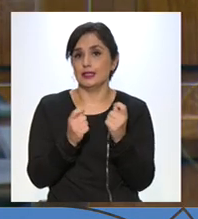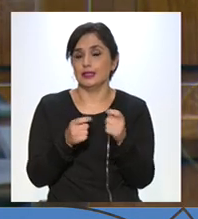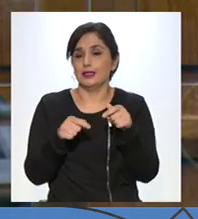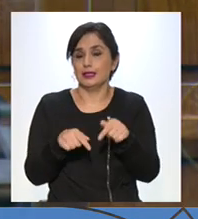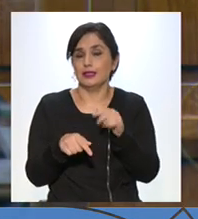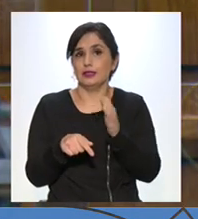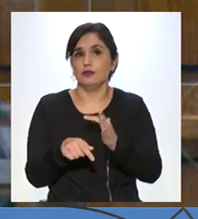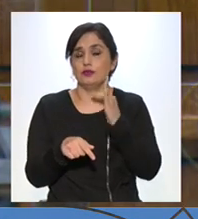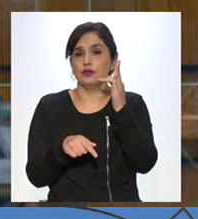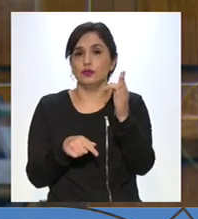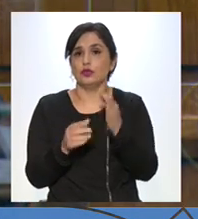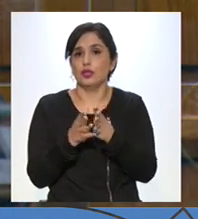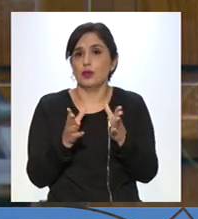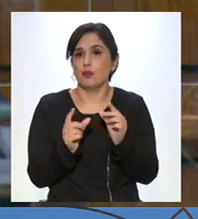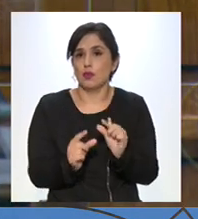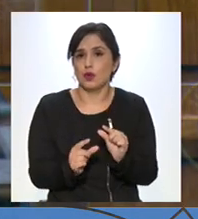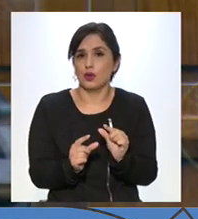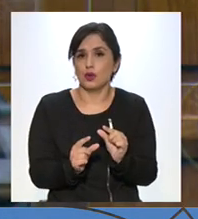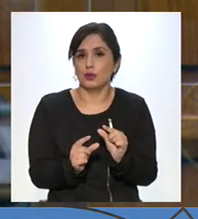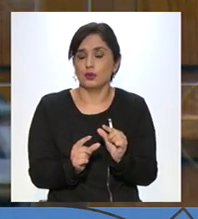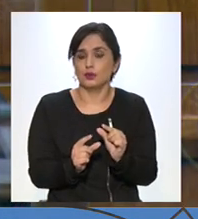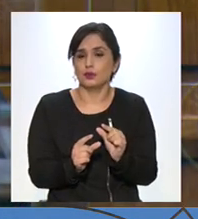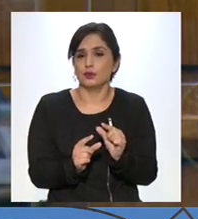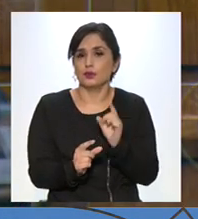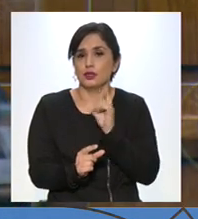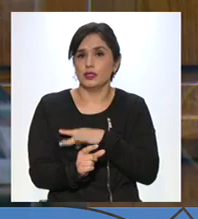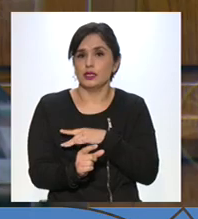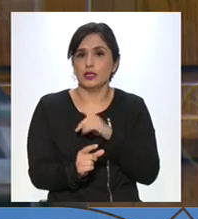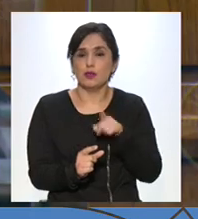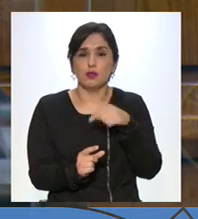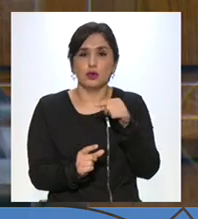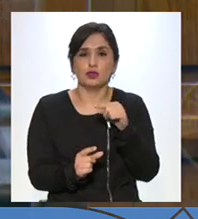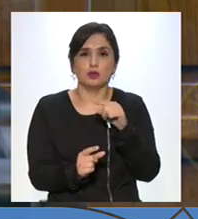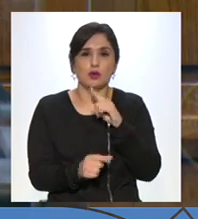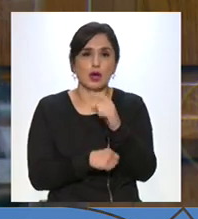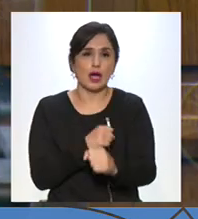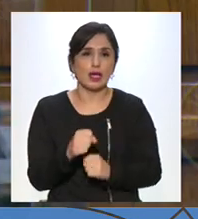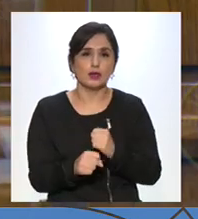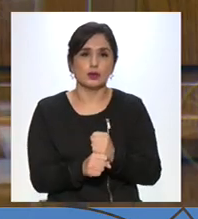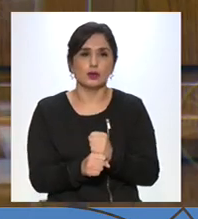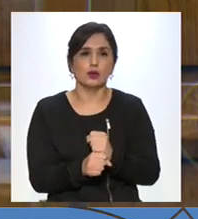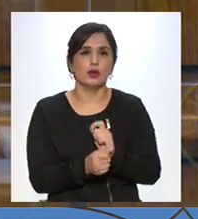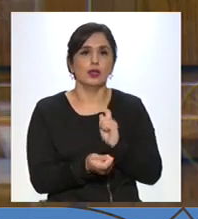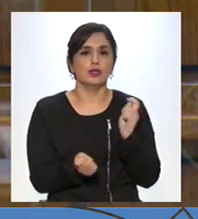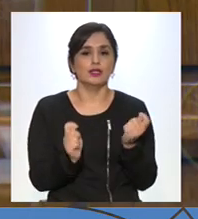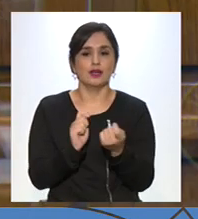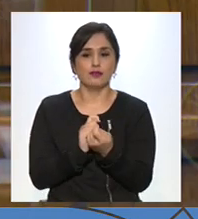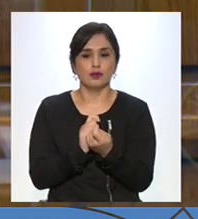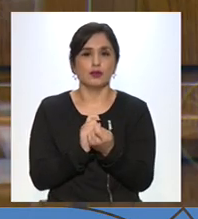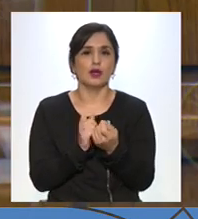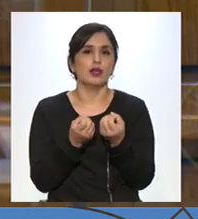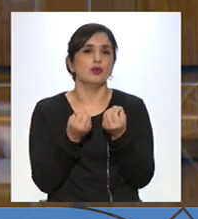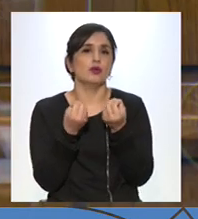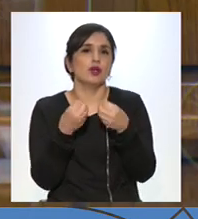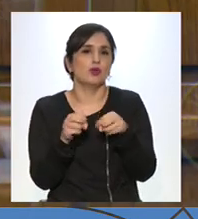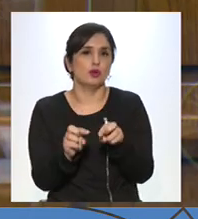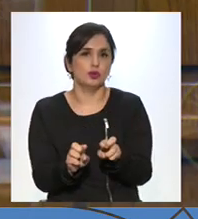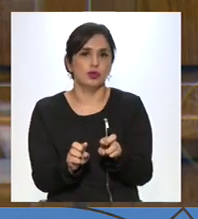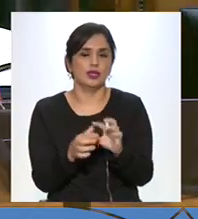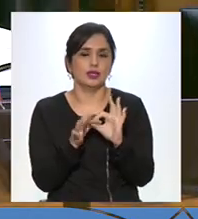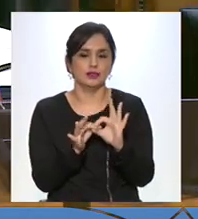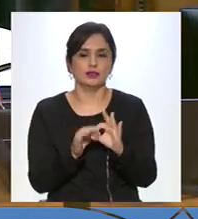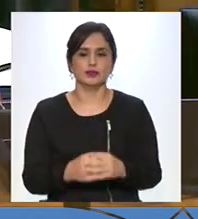poco halagüeño para Chile en los próximos años, podamos torcerlo y transformarlo en oportunidades. Gracias,